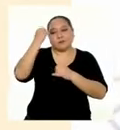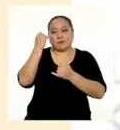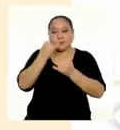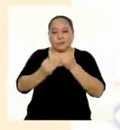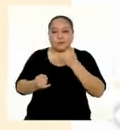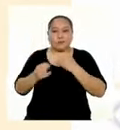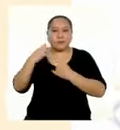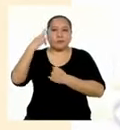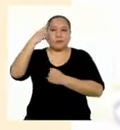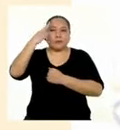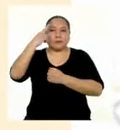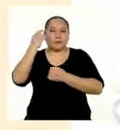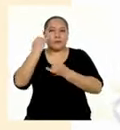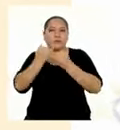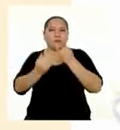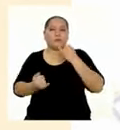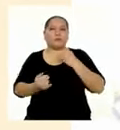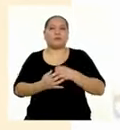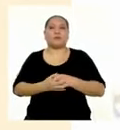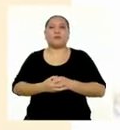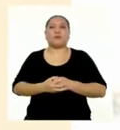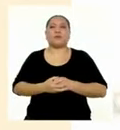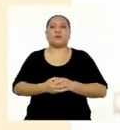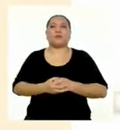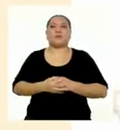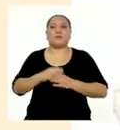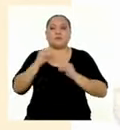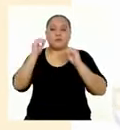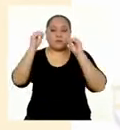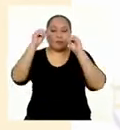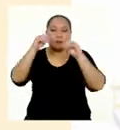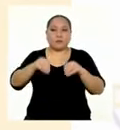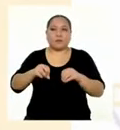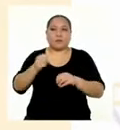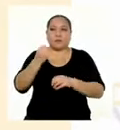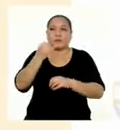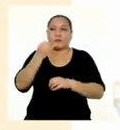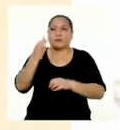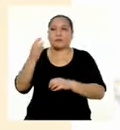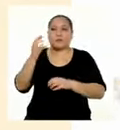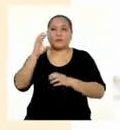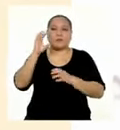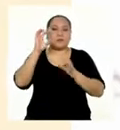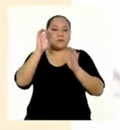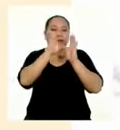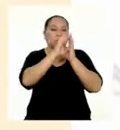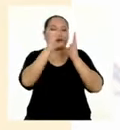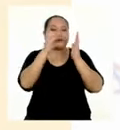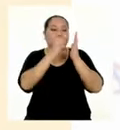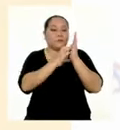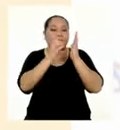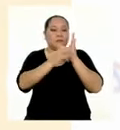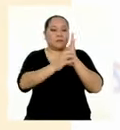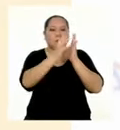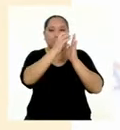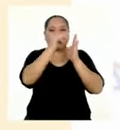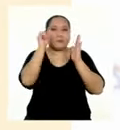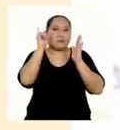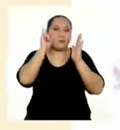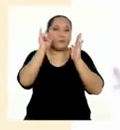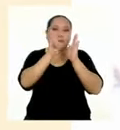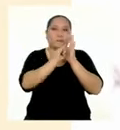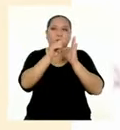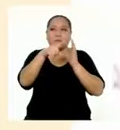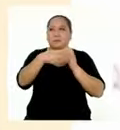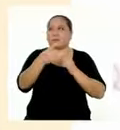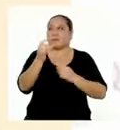o reflexión final. Y finalmente determiné algunos recursos visuales que podría usar.